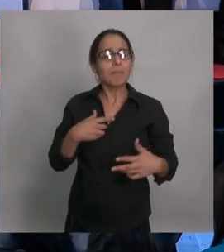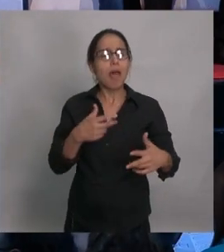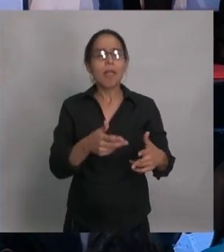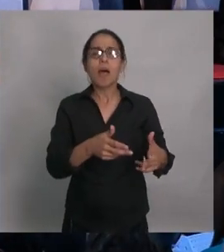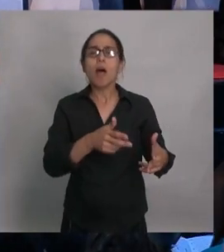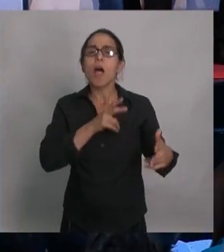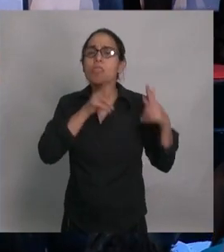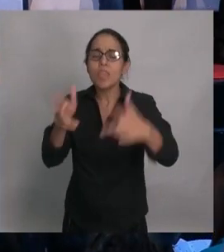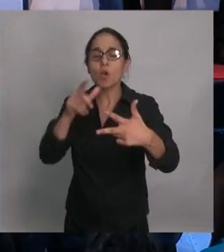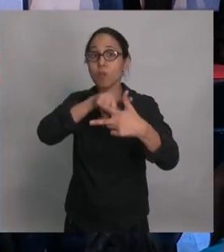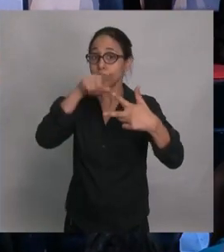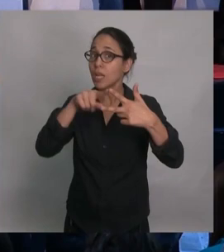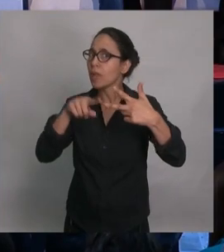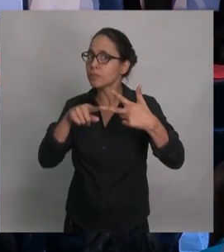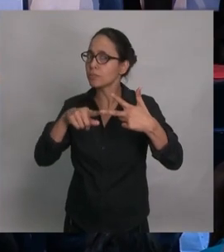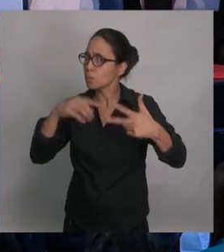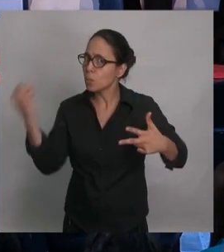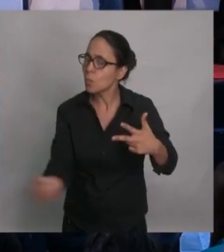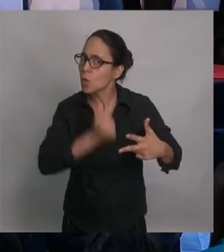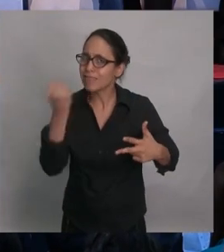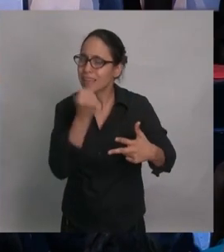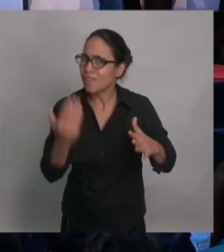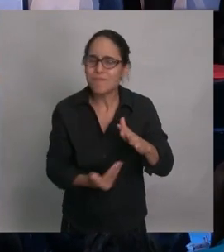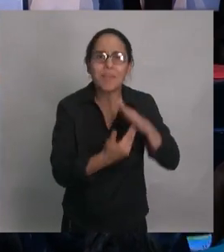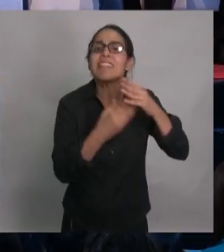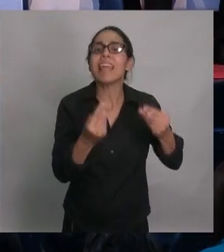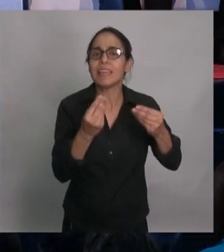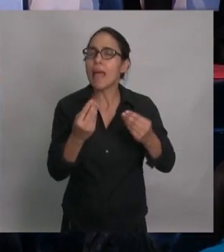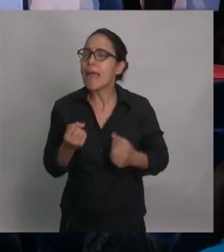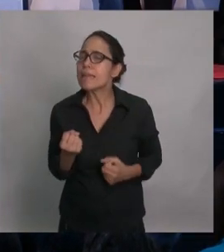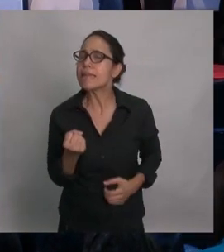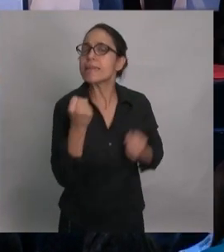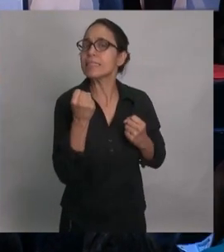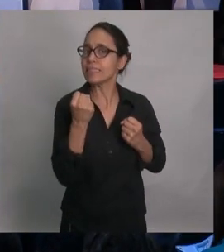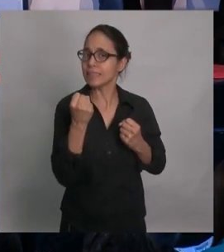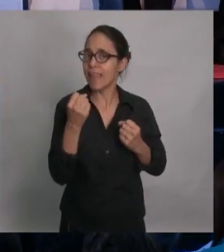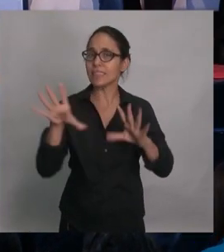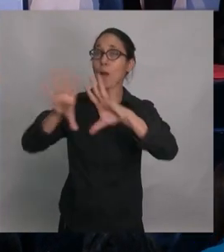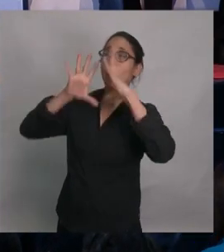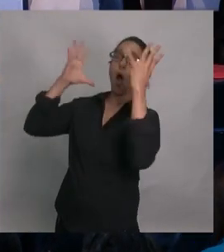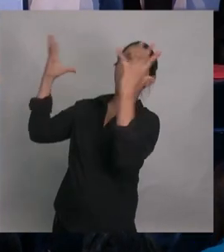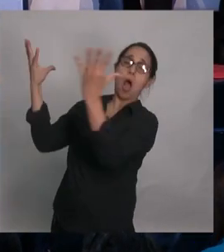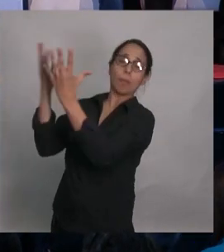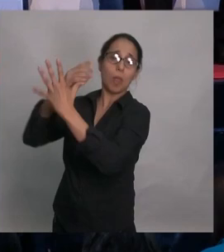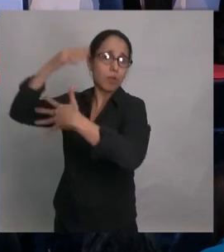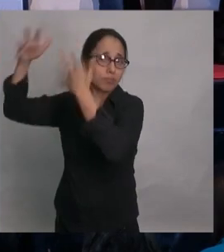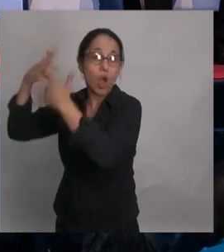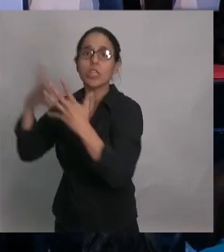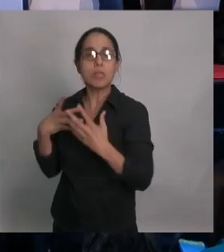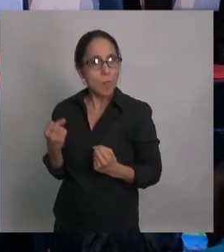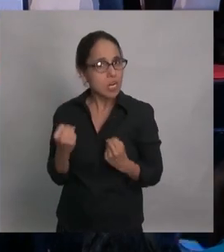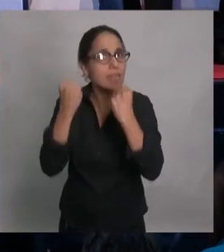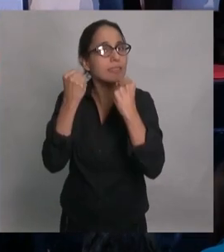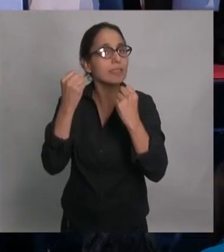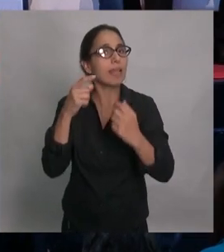consignas estratégicas fundamentales de la resistencia humanista contra la globalización capitalista, donde no